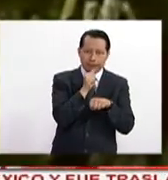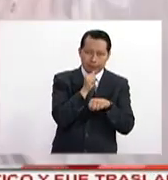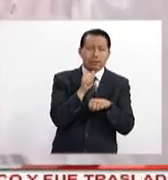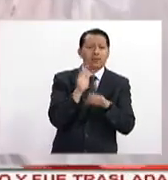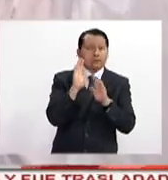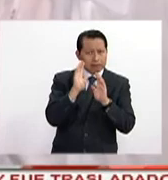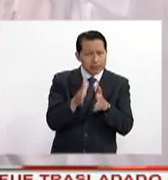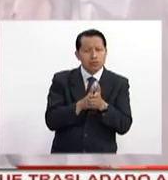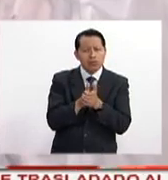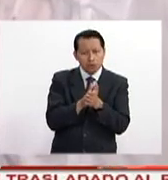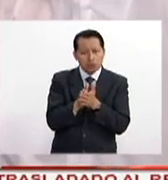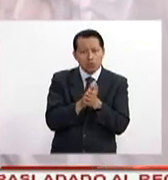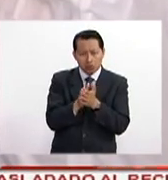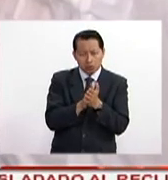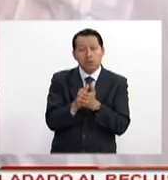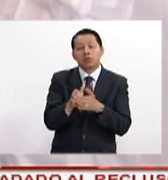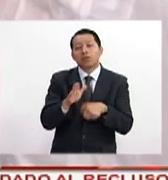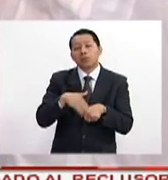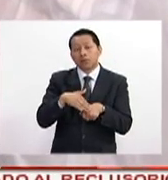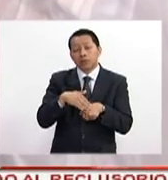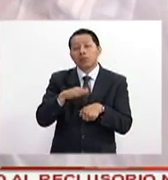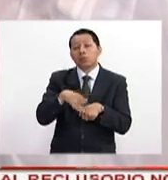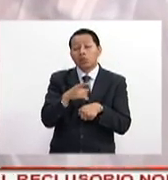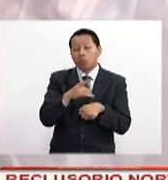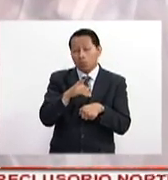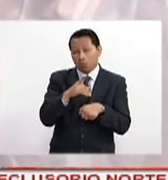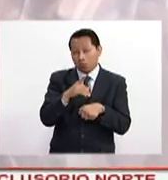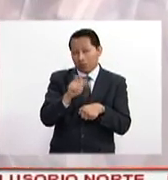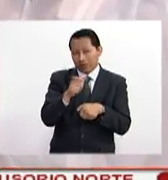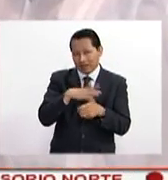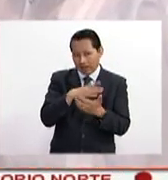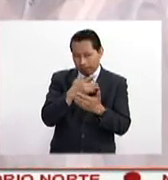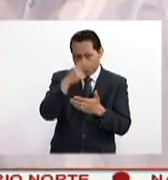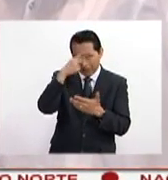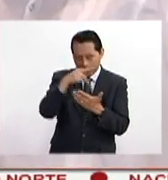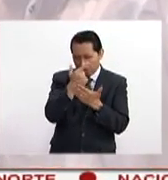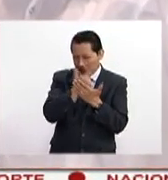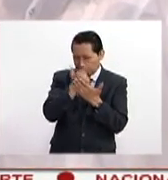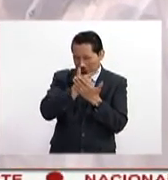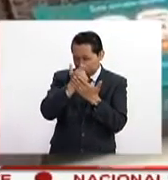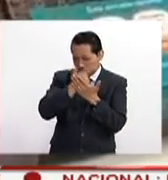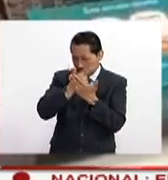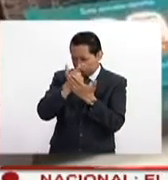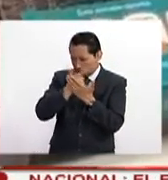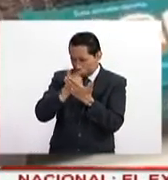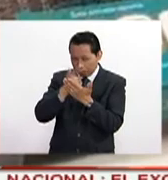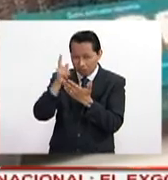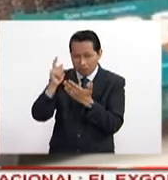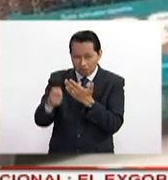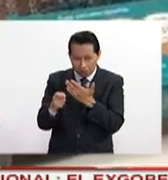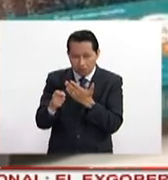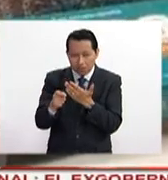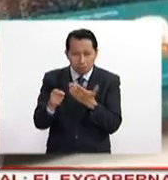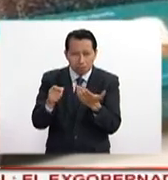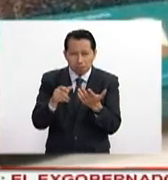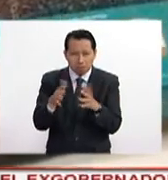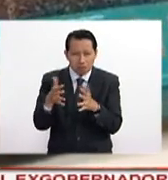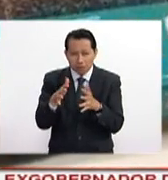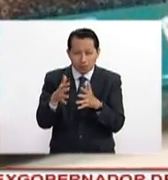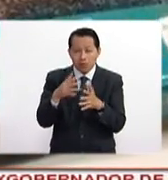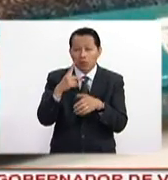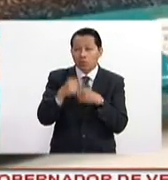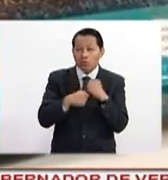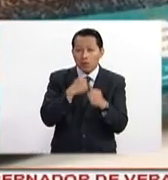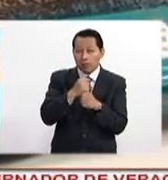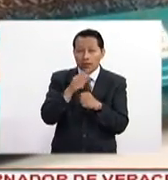¿sí? De hecho, a veces cuando sacan las estadísticas, en México se consume menos de 1 kilo de chocolate per cápita al